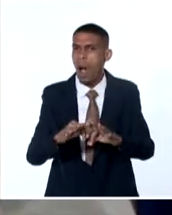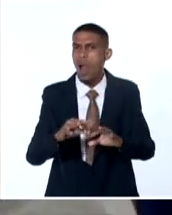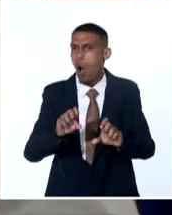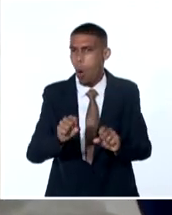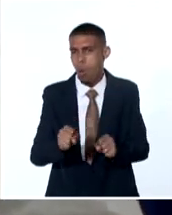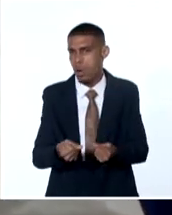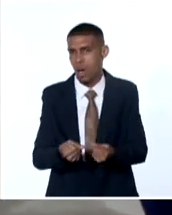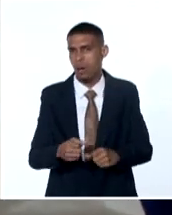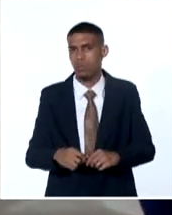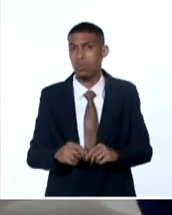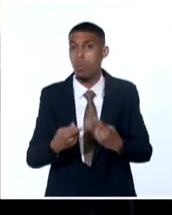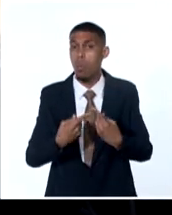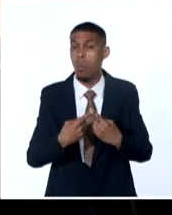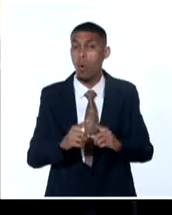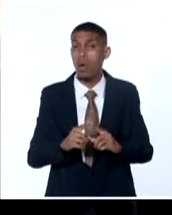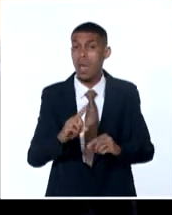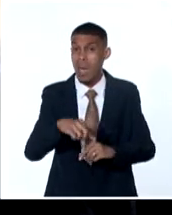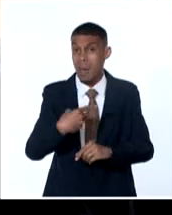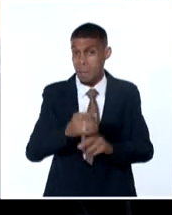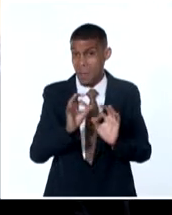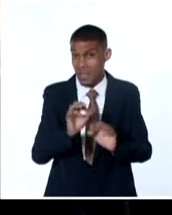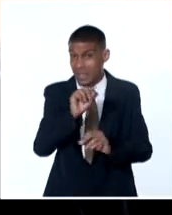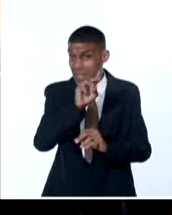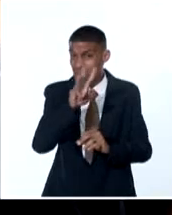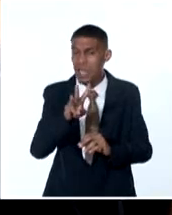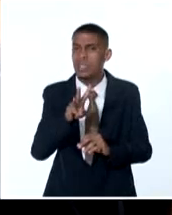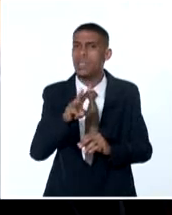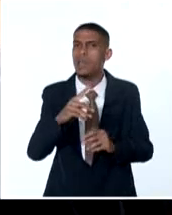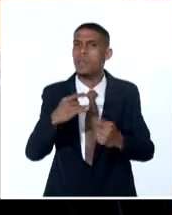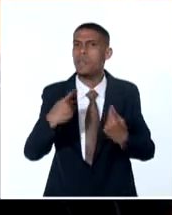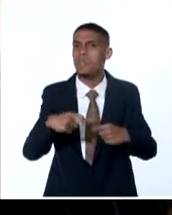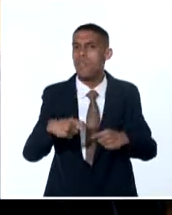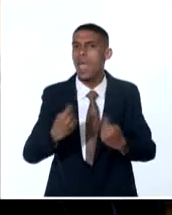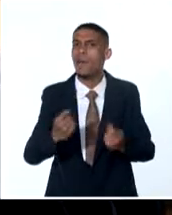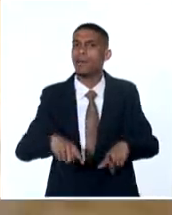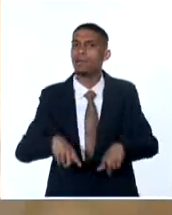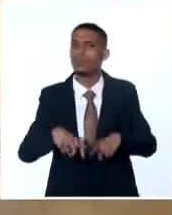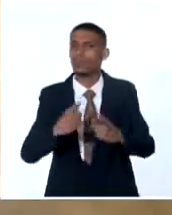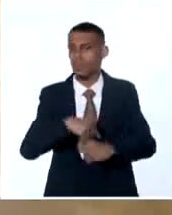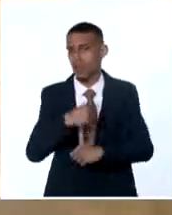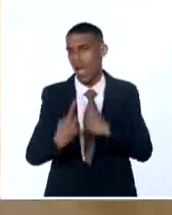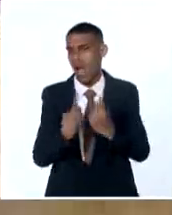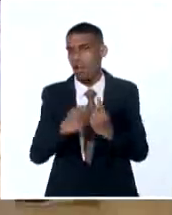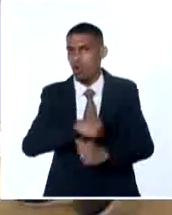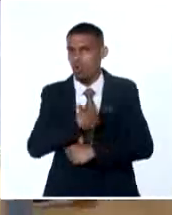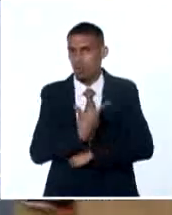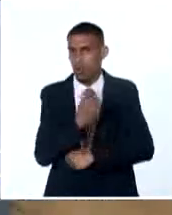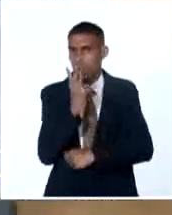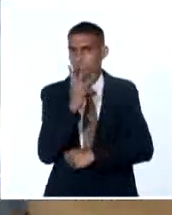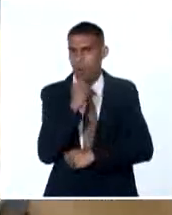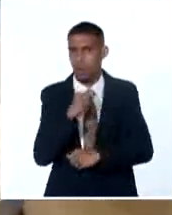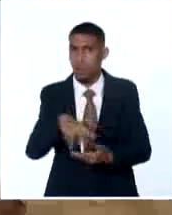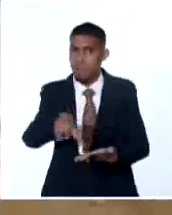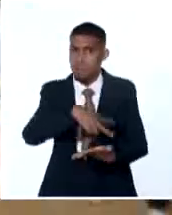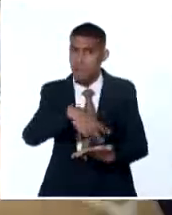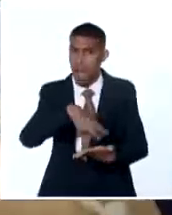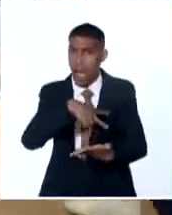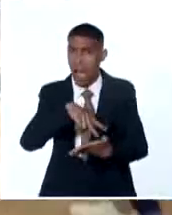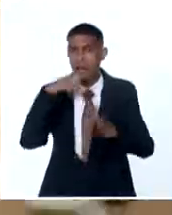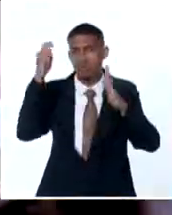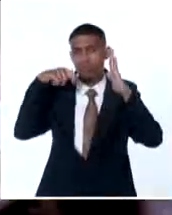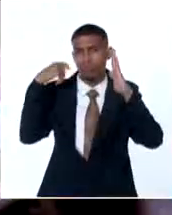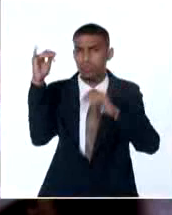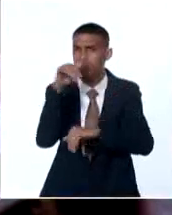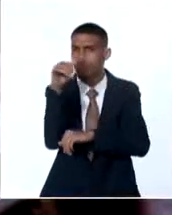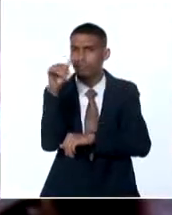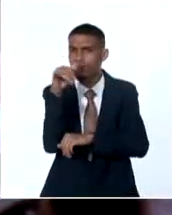debía ser una gala cultural. Manifestaciones como el teatro, el baile, el audiovisual, la música, la poesía y la